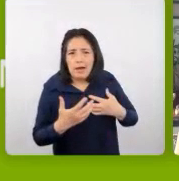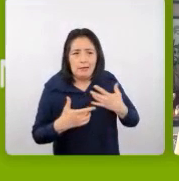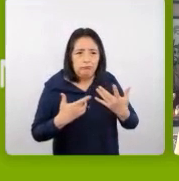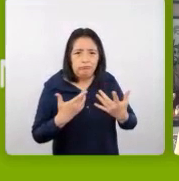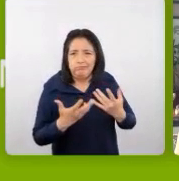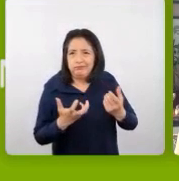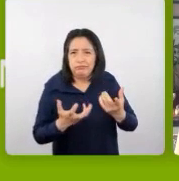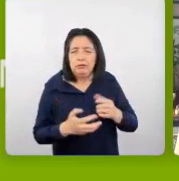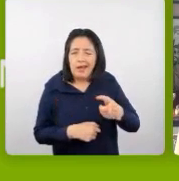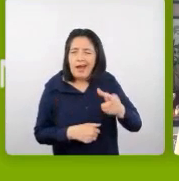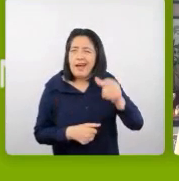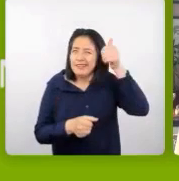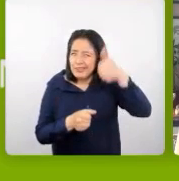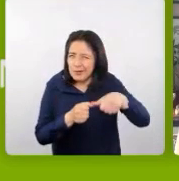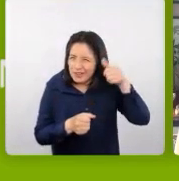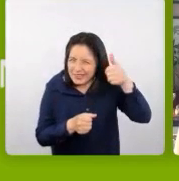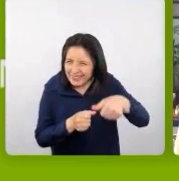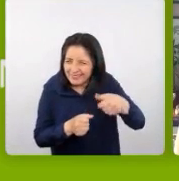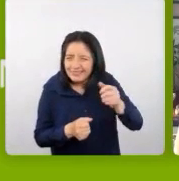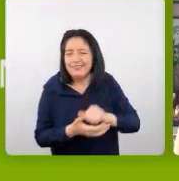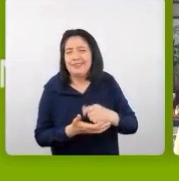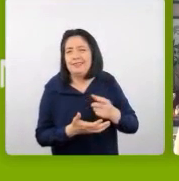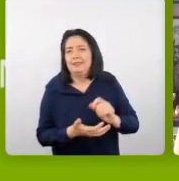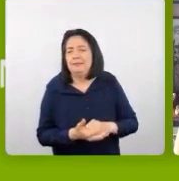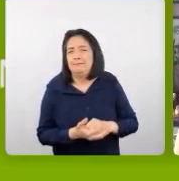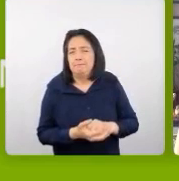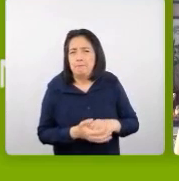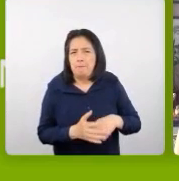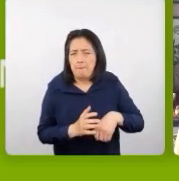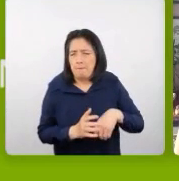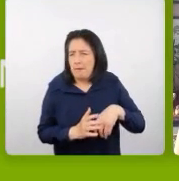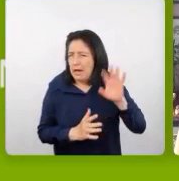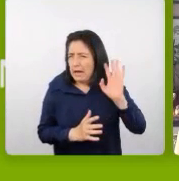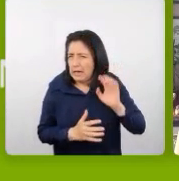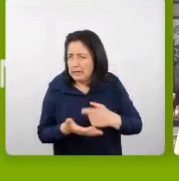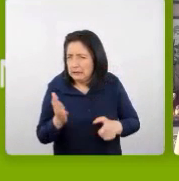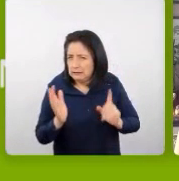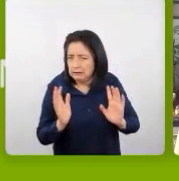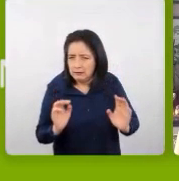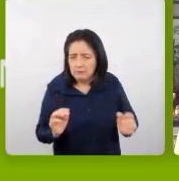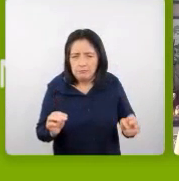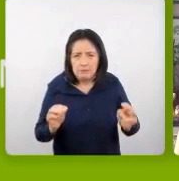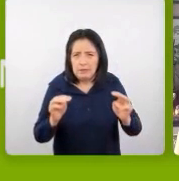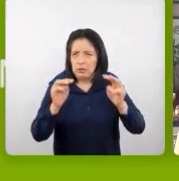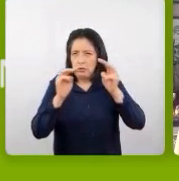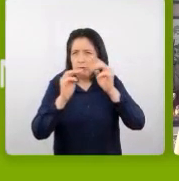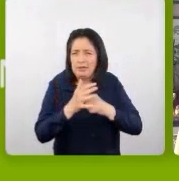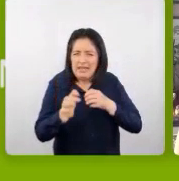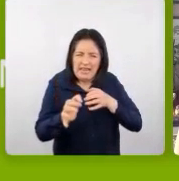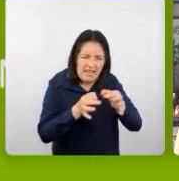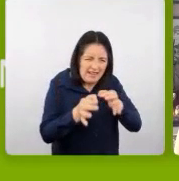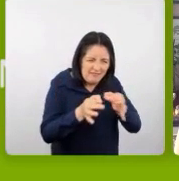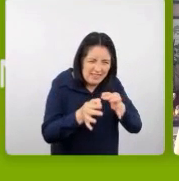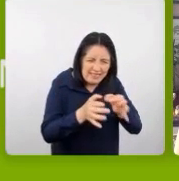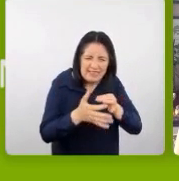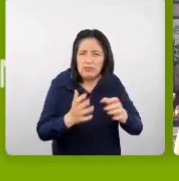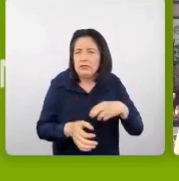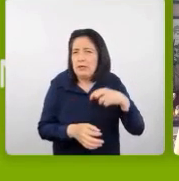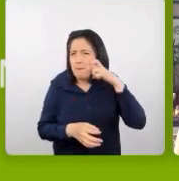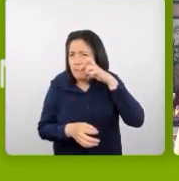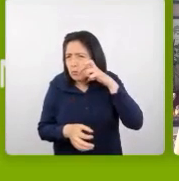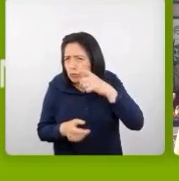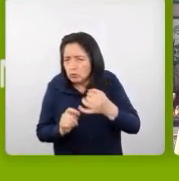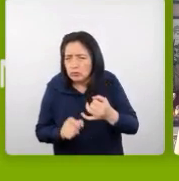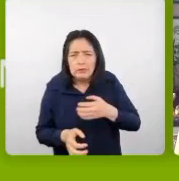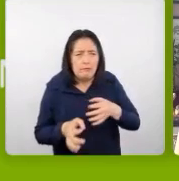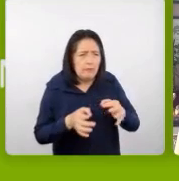que se acordaban, más allá de lo que pudiese ser Machu Picchu, ¿no? La descripción que nos dieron de Puno, o lo que comentaban